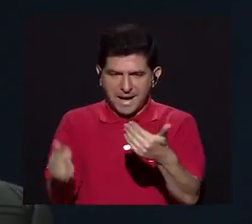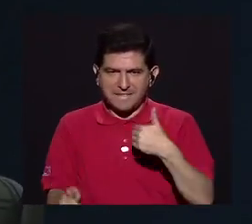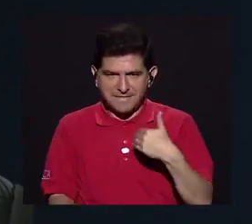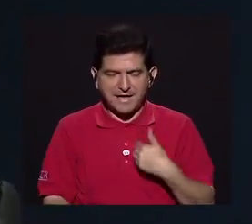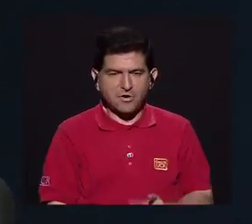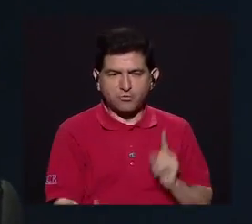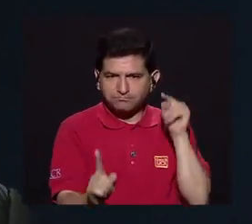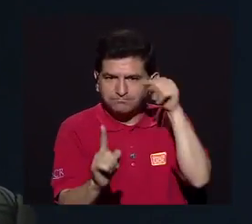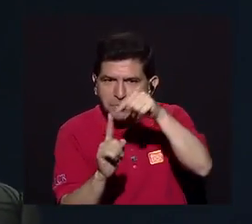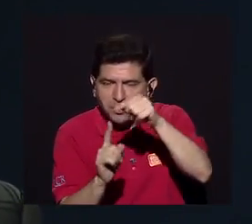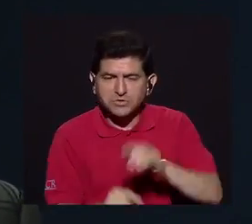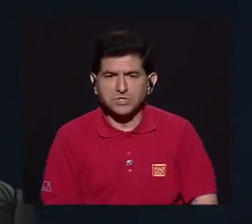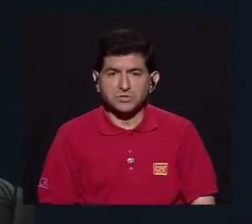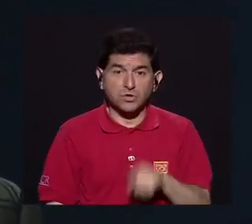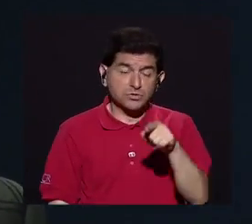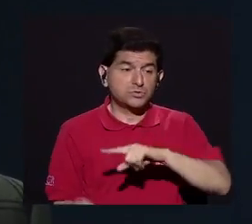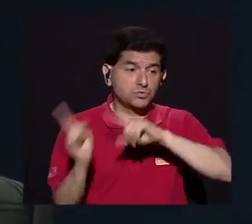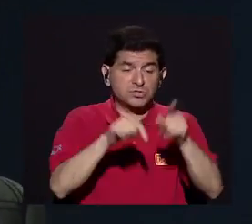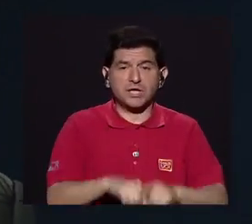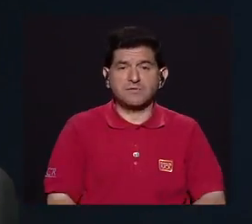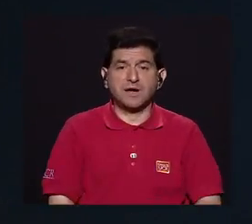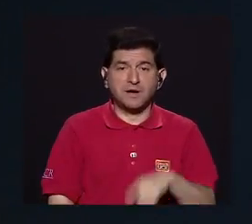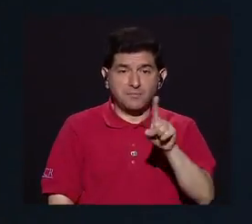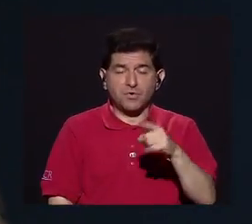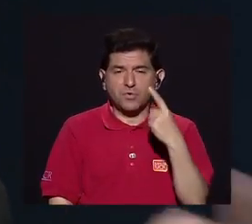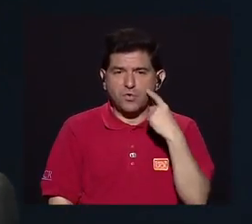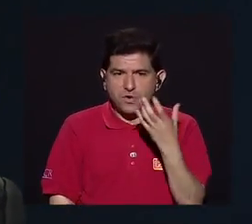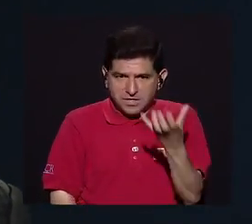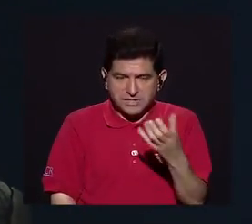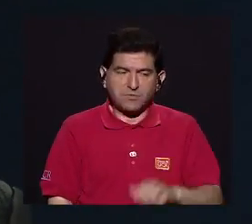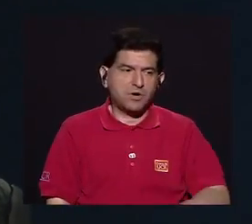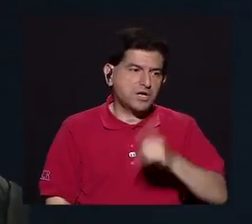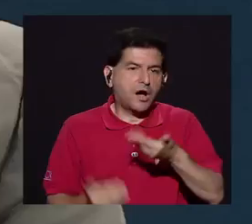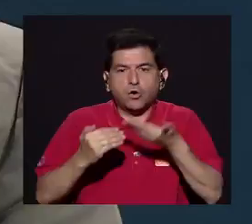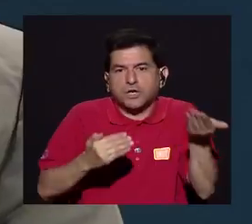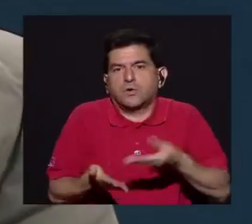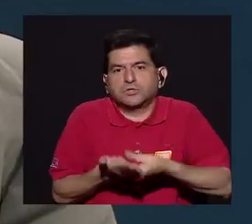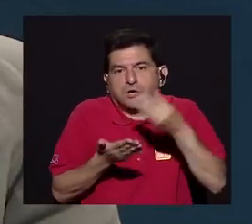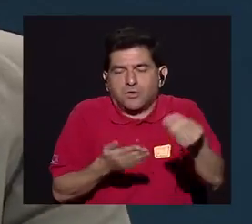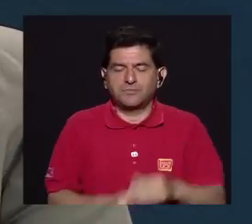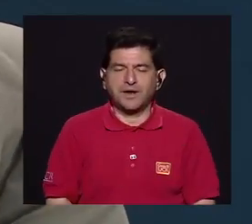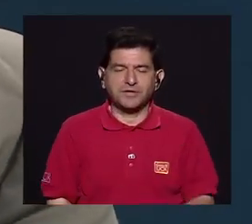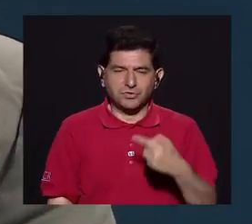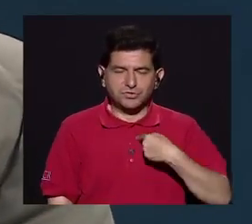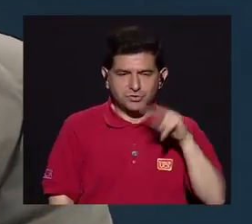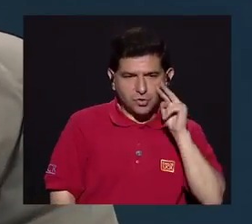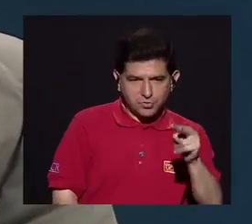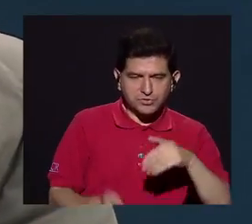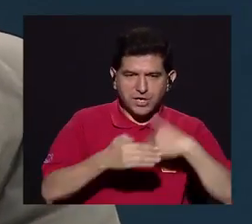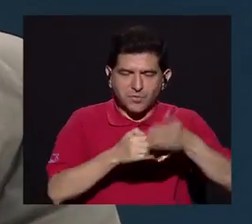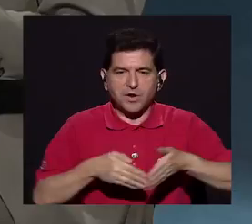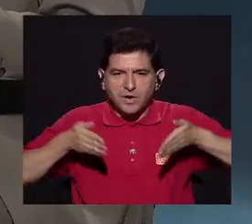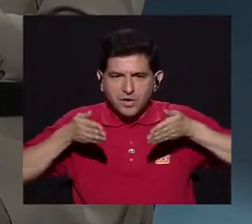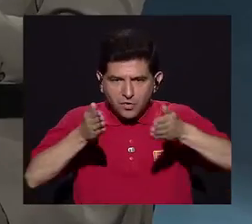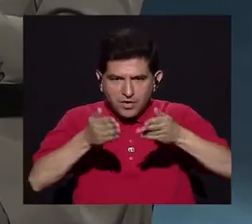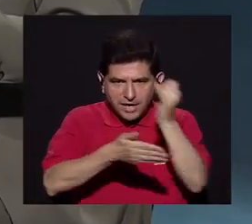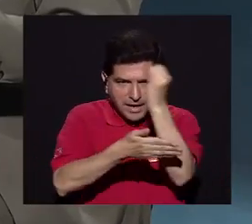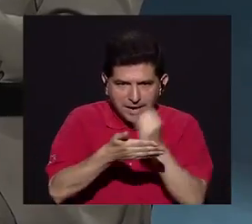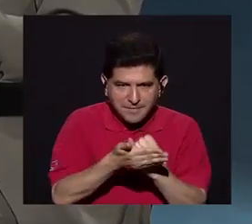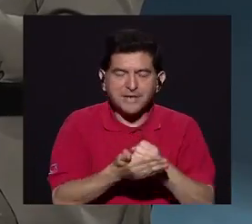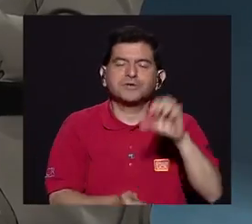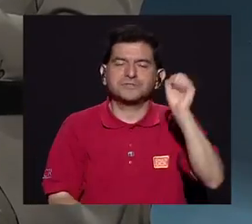específico y voy por ello, porque si no, llegamos por una cebolla y salimos con una navaja a afeitar y otras cosas. Observo y hago hoja de ruta. Hoja de ruta.